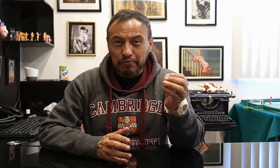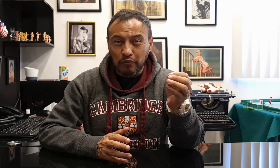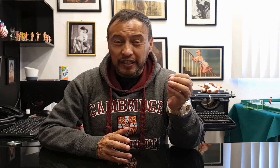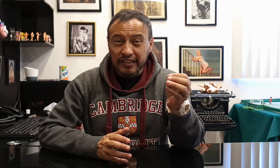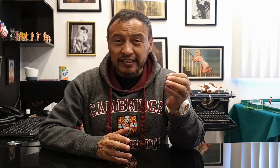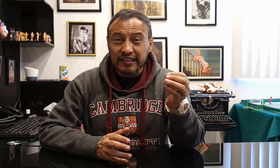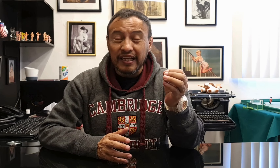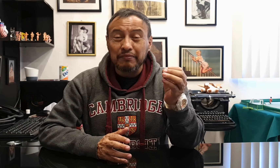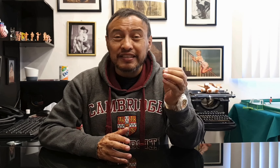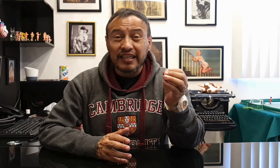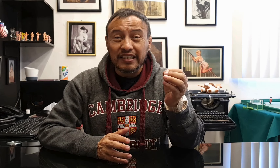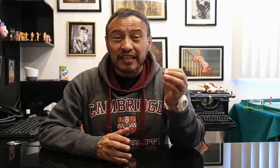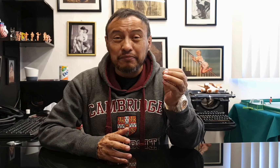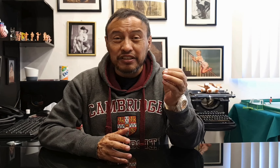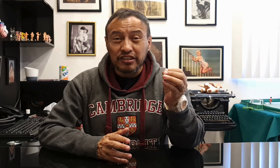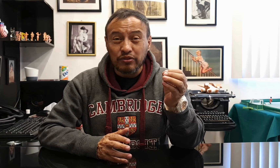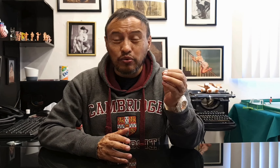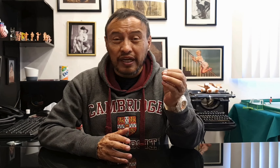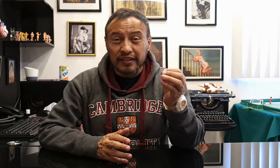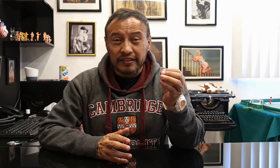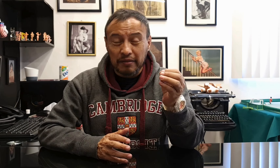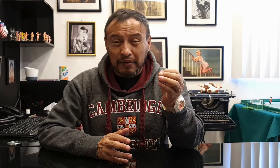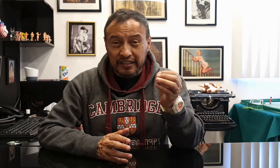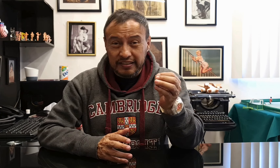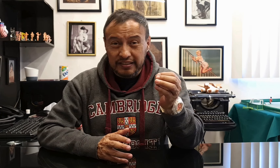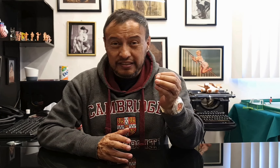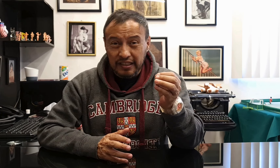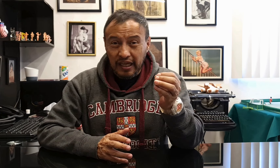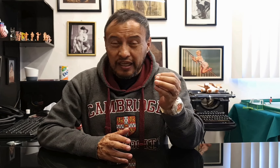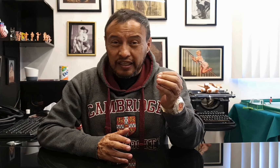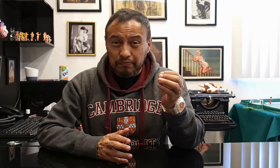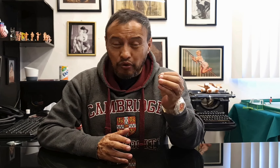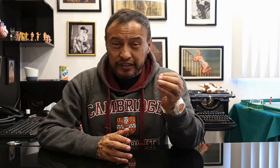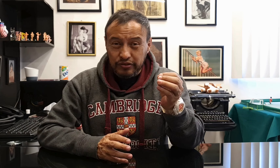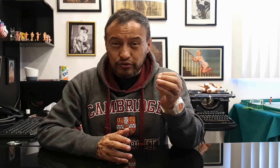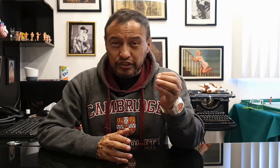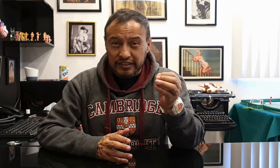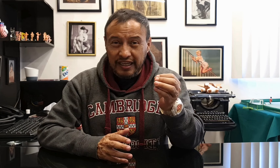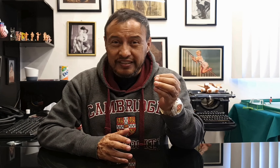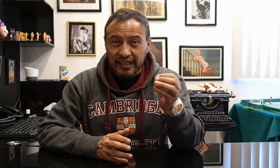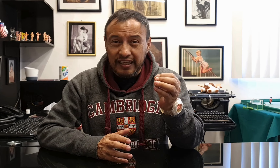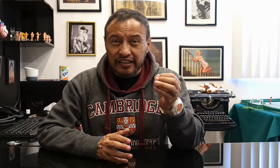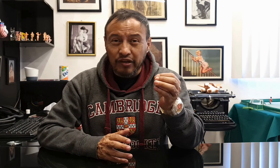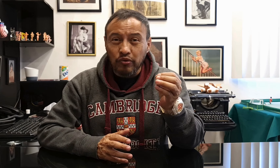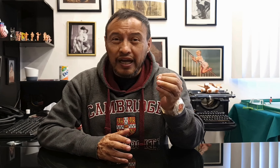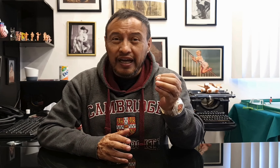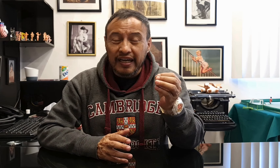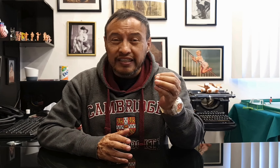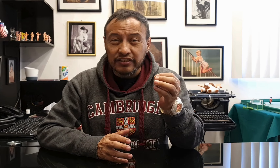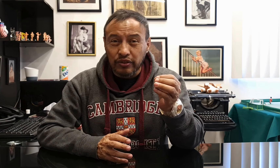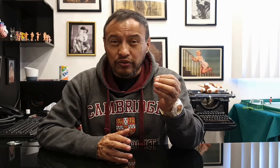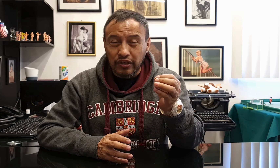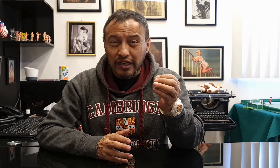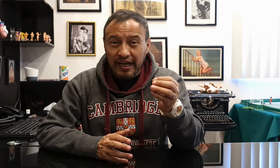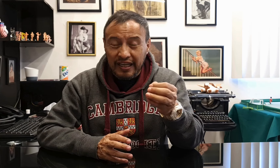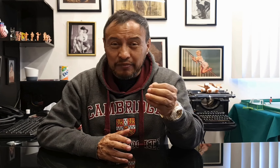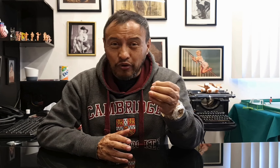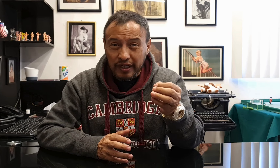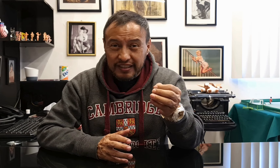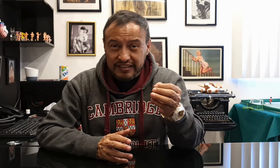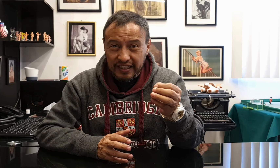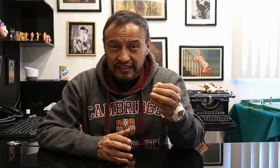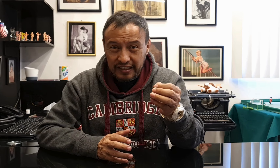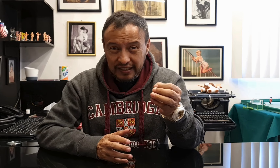señalar que provienen de la más alta investidura del país y por eso se trata de una agresión a